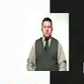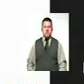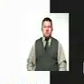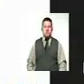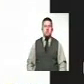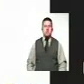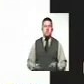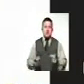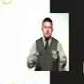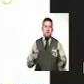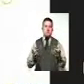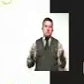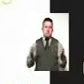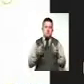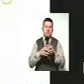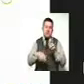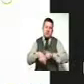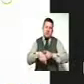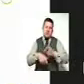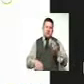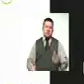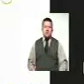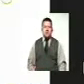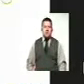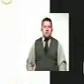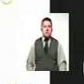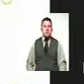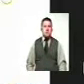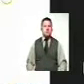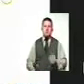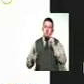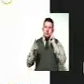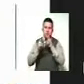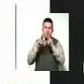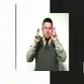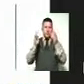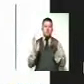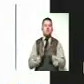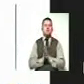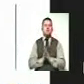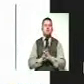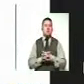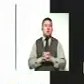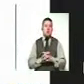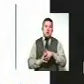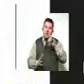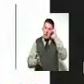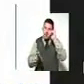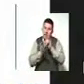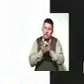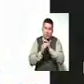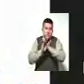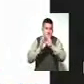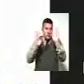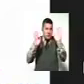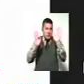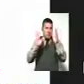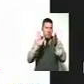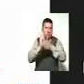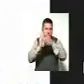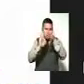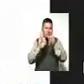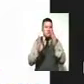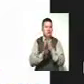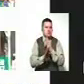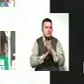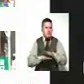Vamos a pasar muy rápido porque es muy corto el tiempo. Titulares los conocemos. Creo que ya el tema está más que diagnosticado.